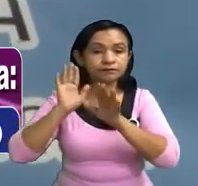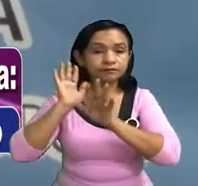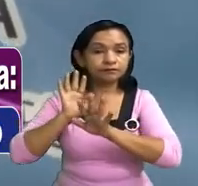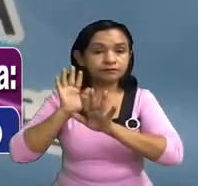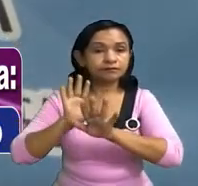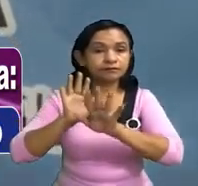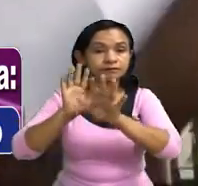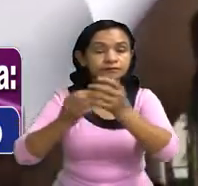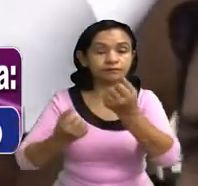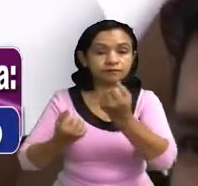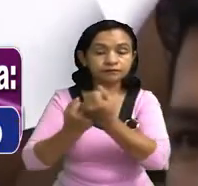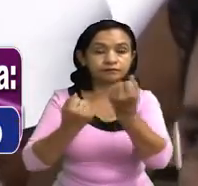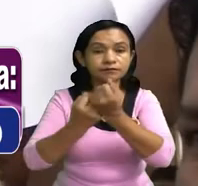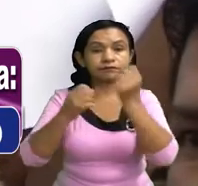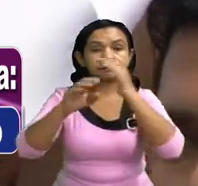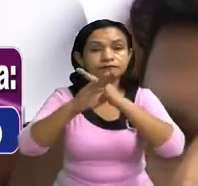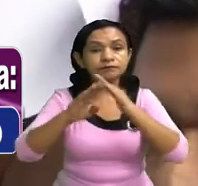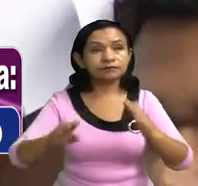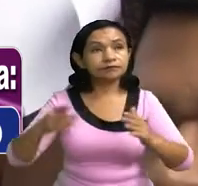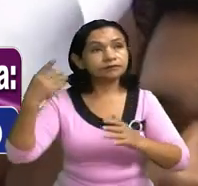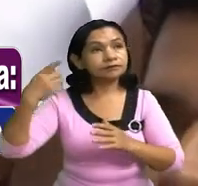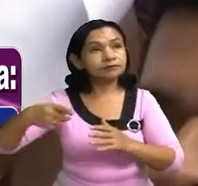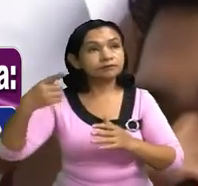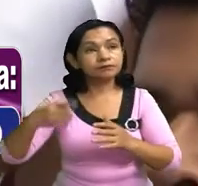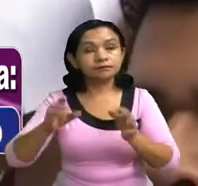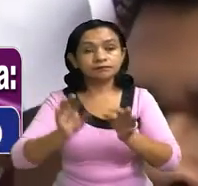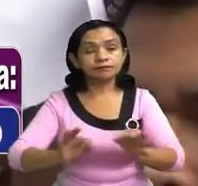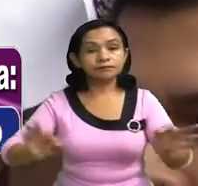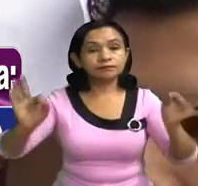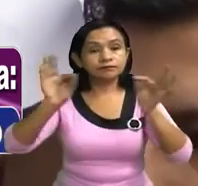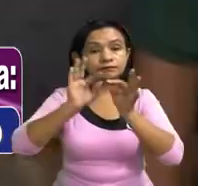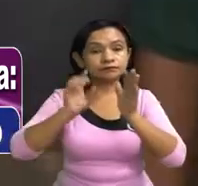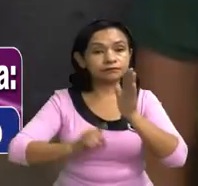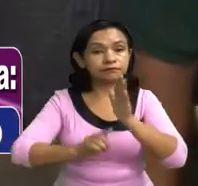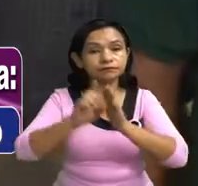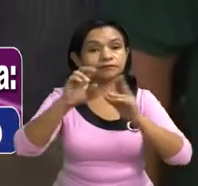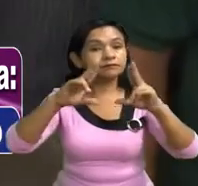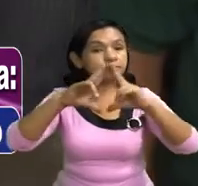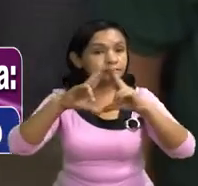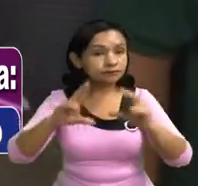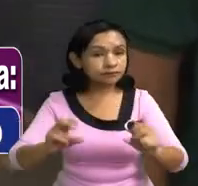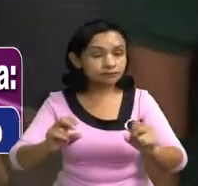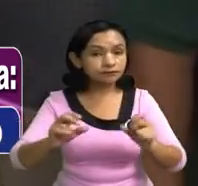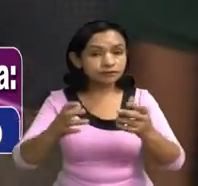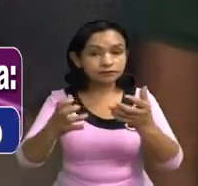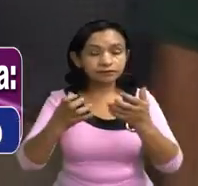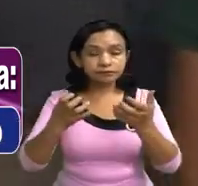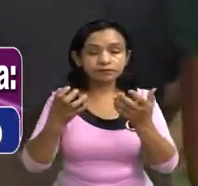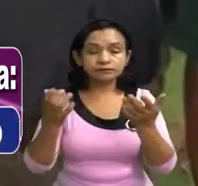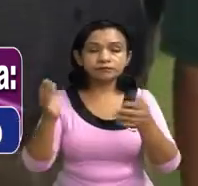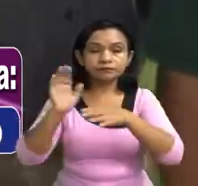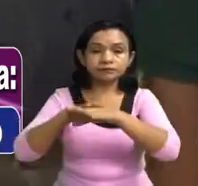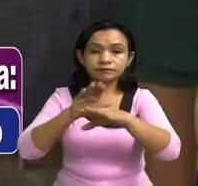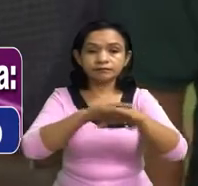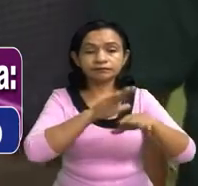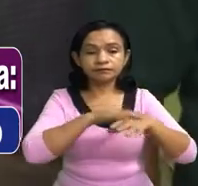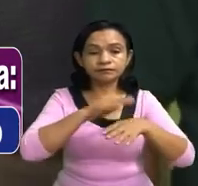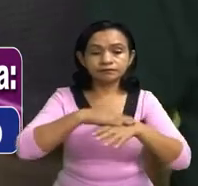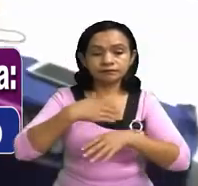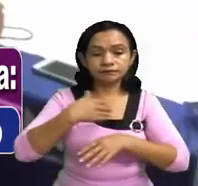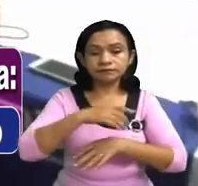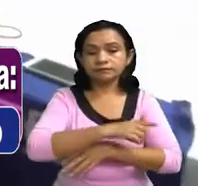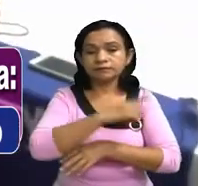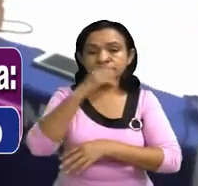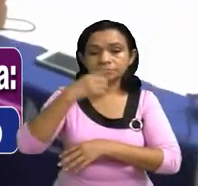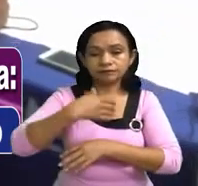movilizaciones en respaldo a la paz como un derecho vital para lograr el desarrollo de Nicaragua, por lo que se declaran convocados para los próximos días.